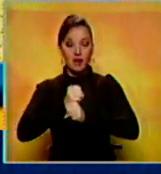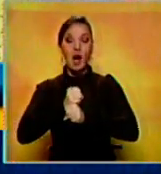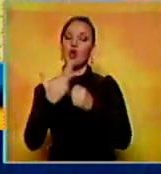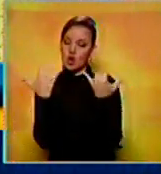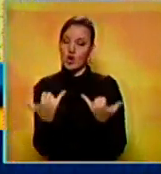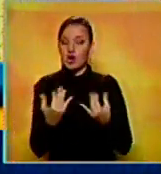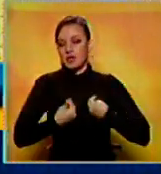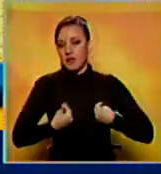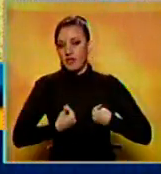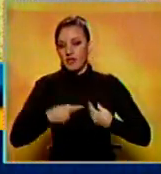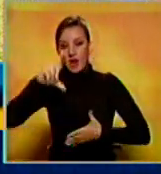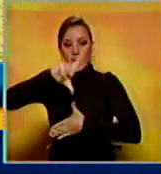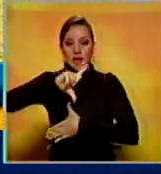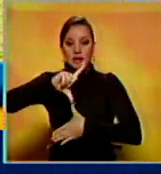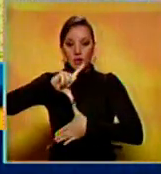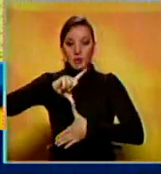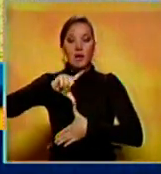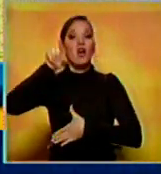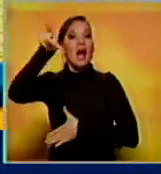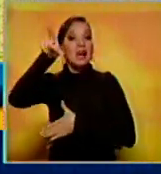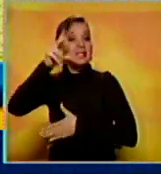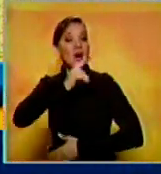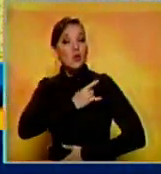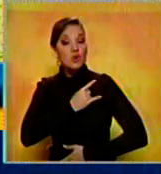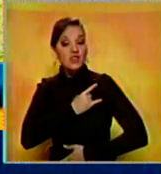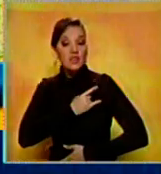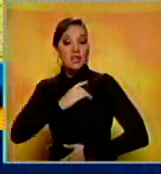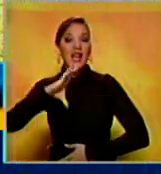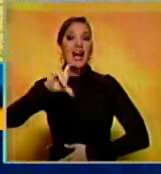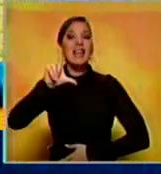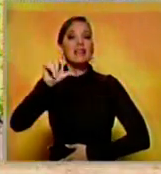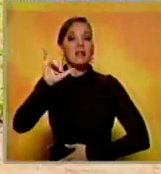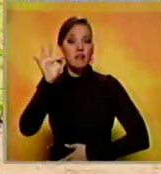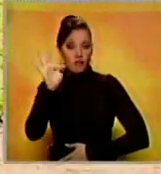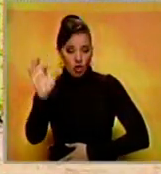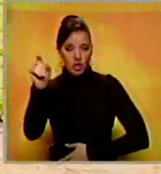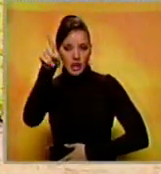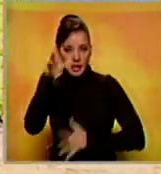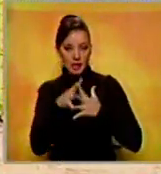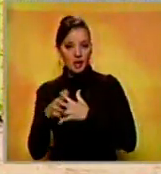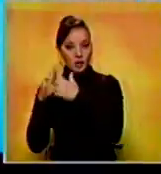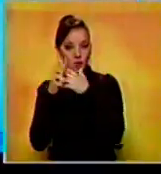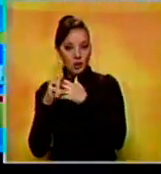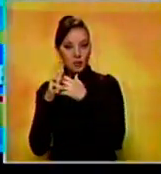actualidad latinoamericana en la Universidad de California de la ciudad de San Diego, en los Estados Unidos.